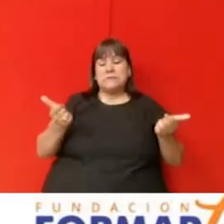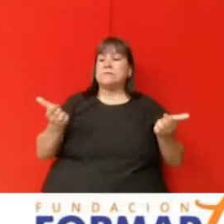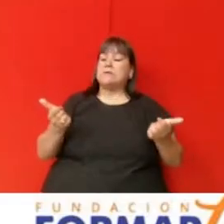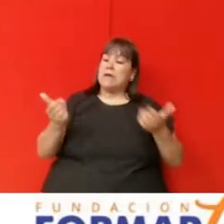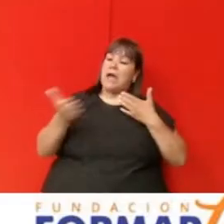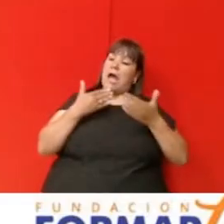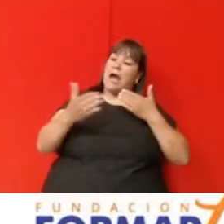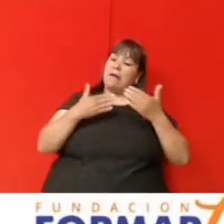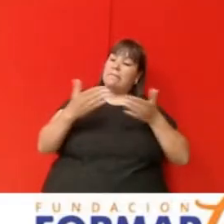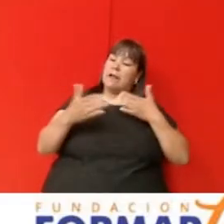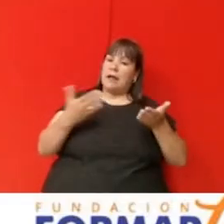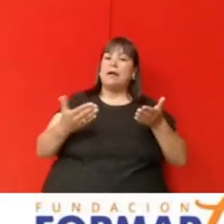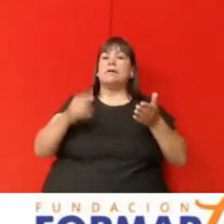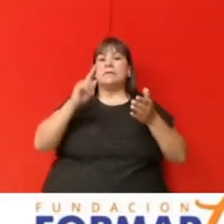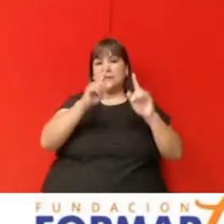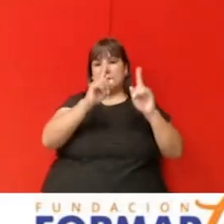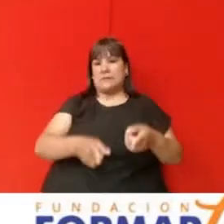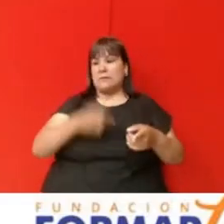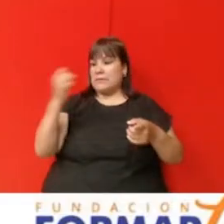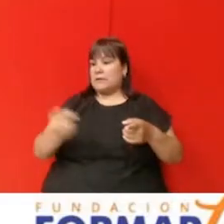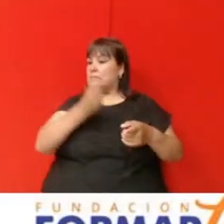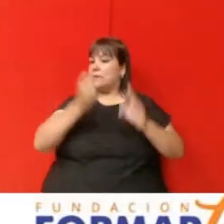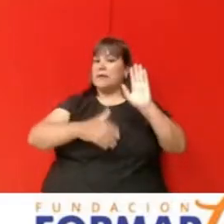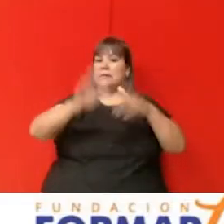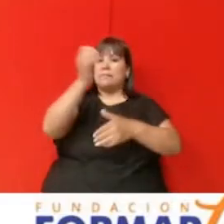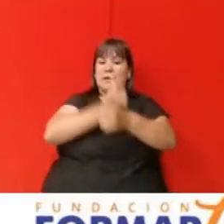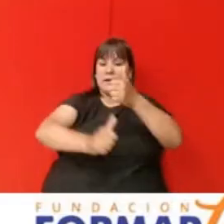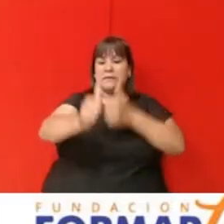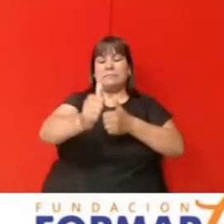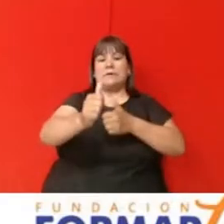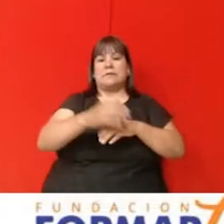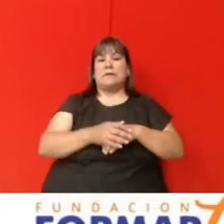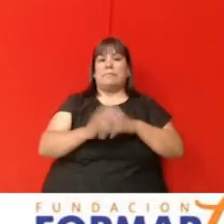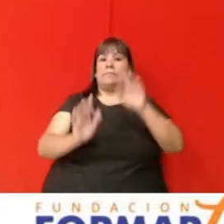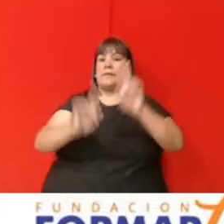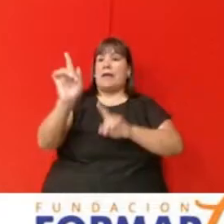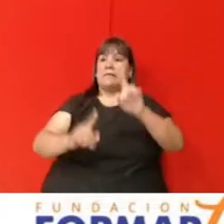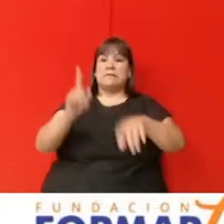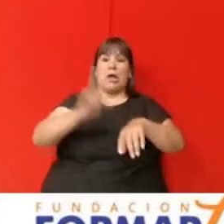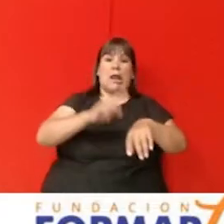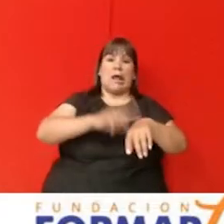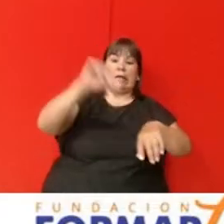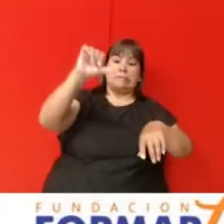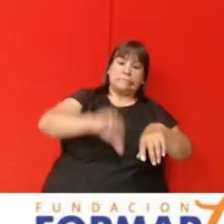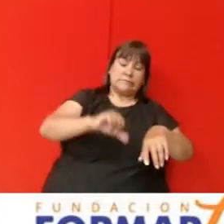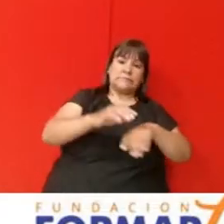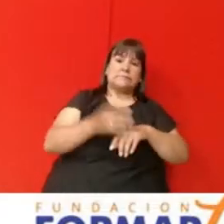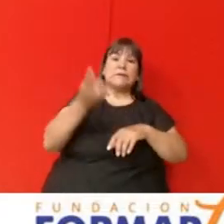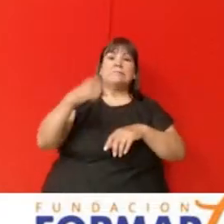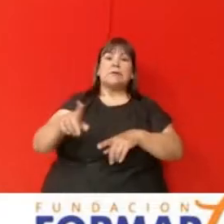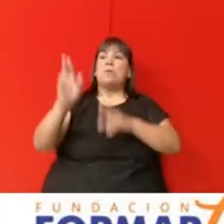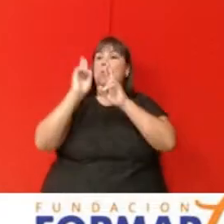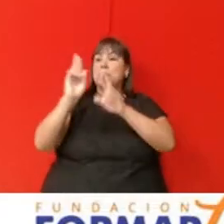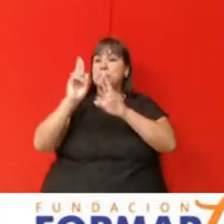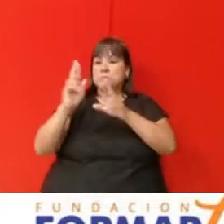empático. A veces el trabajo o el horario no nos permite y no nos tomamos nuestro tiempo. Pero bueno, por suerte tenemos un equipo que